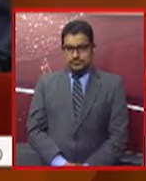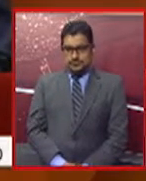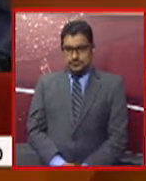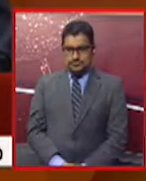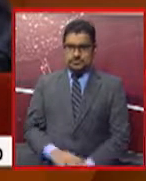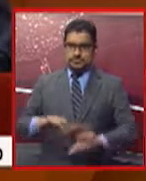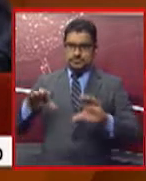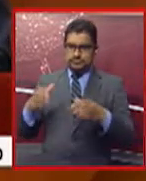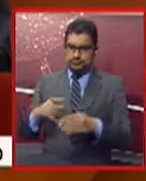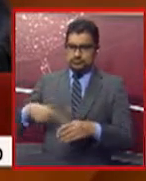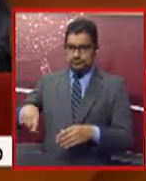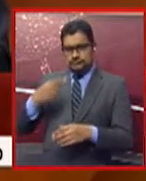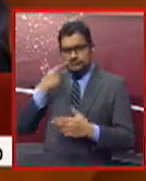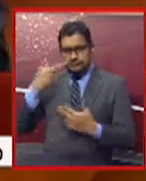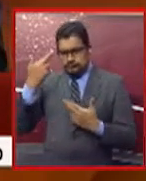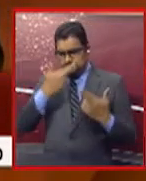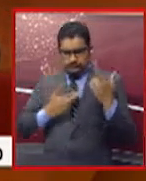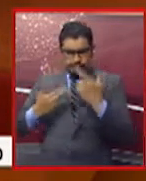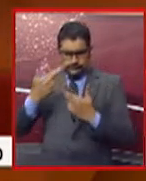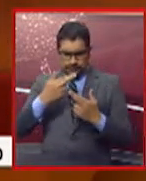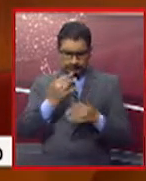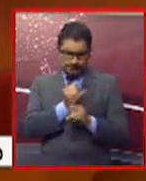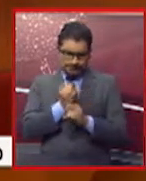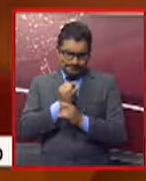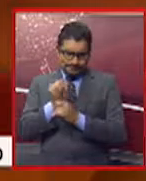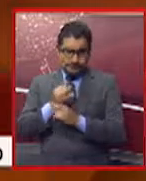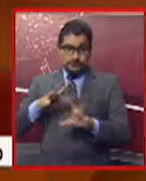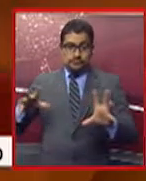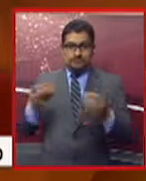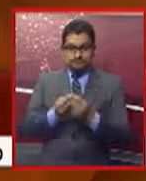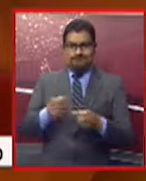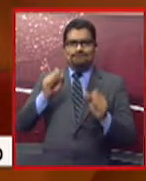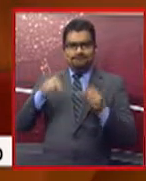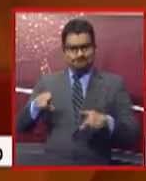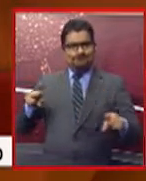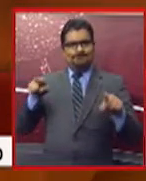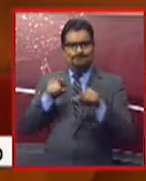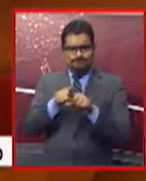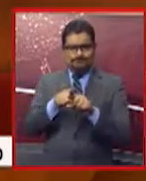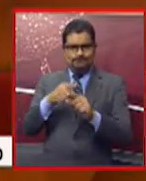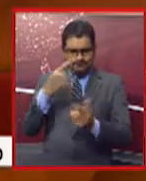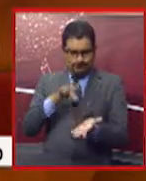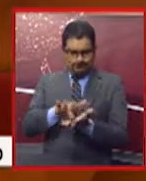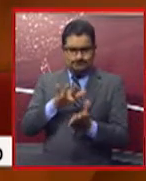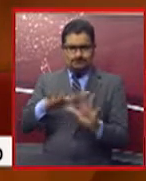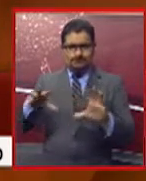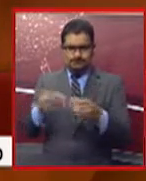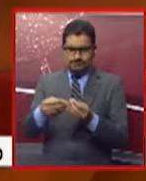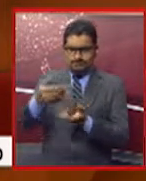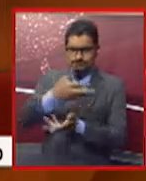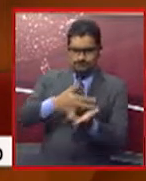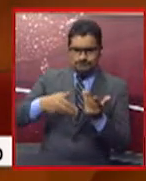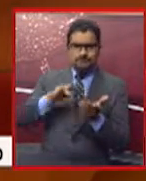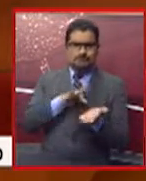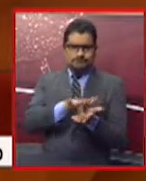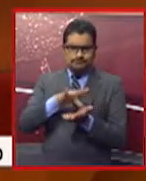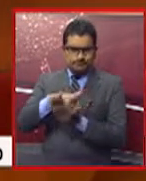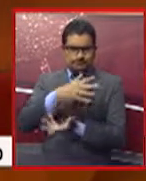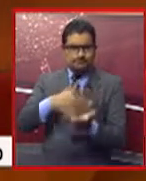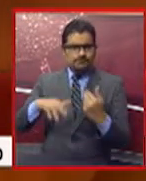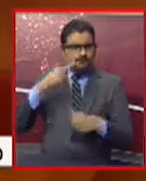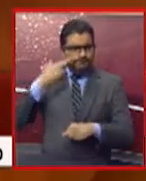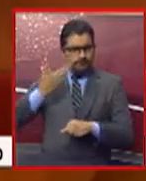comisiones dictaminadoras concordamos con la colegisladora en estimular la actividad económica a través del uso